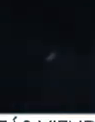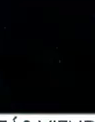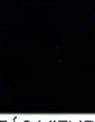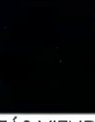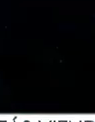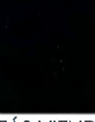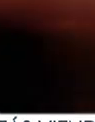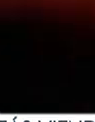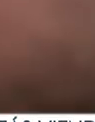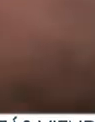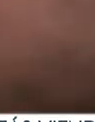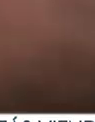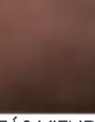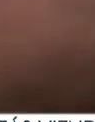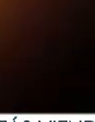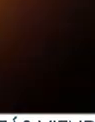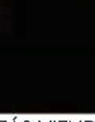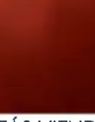sí